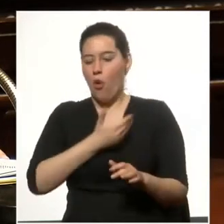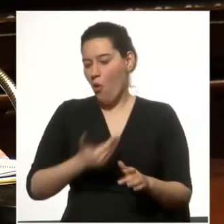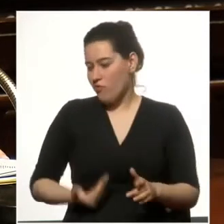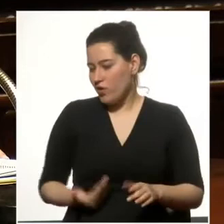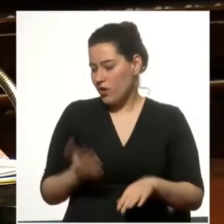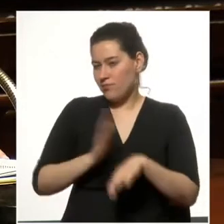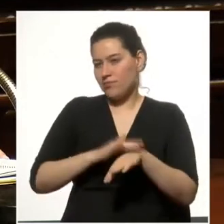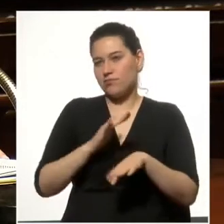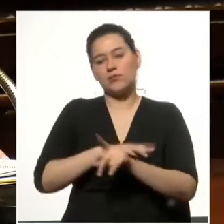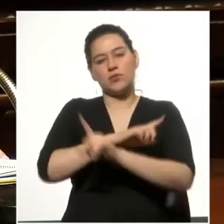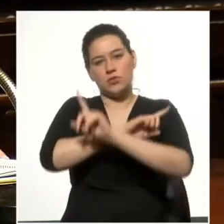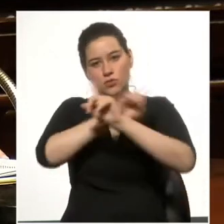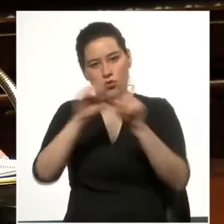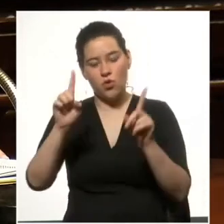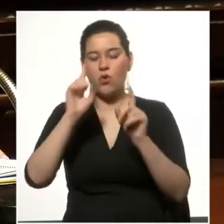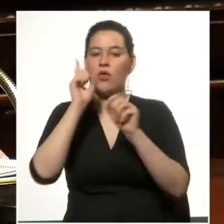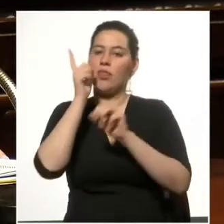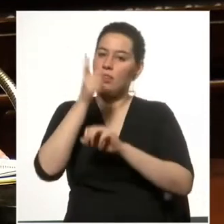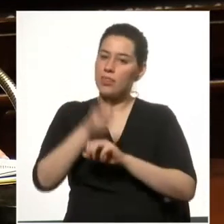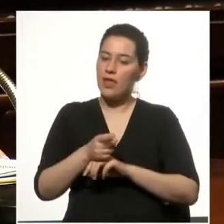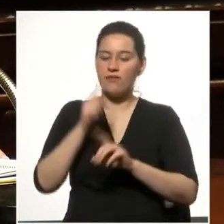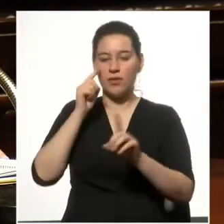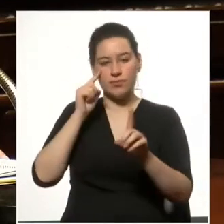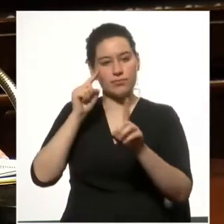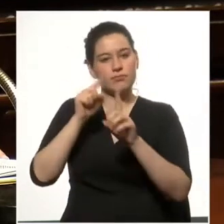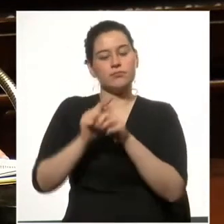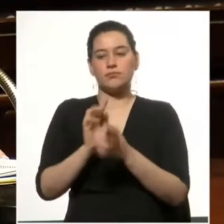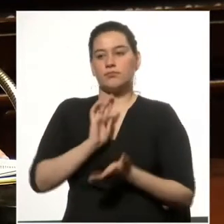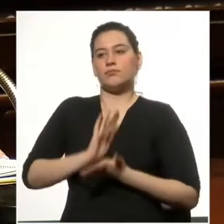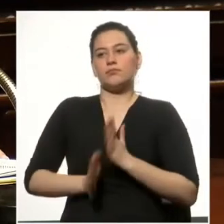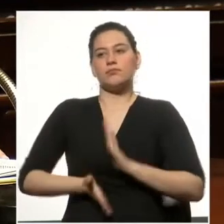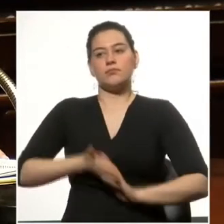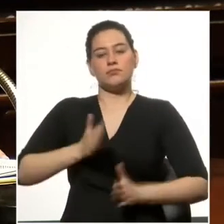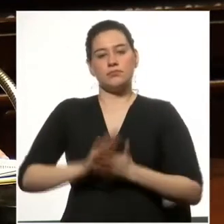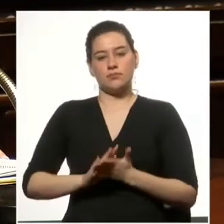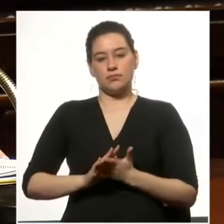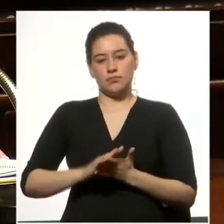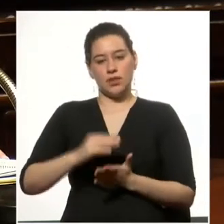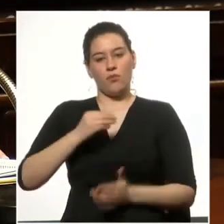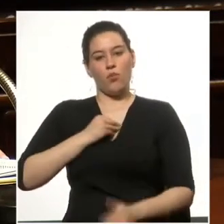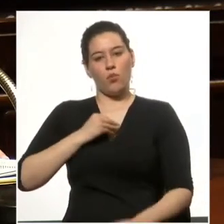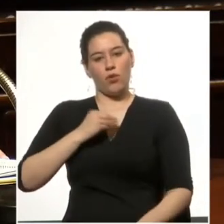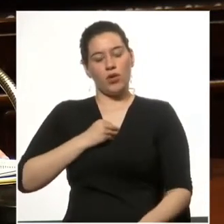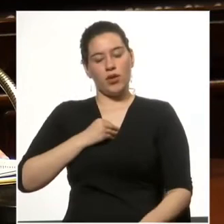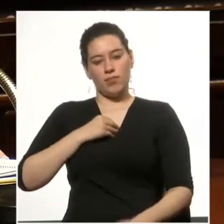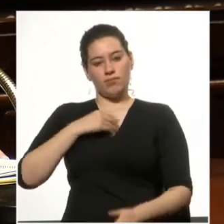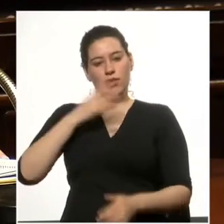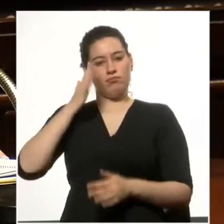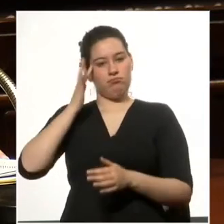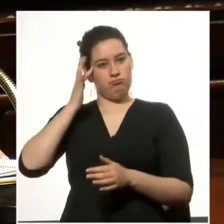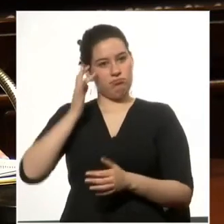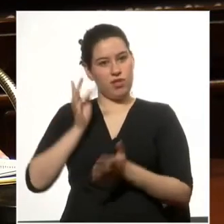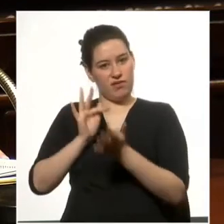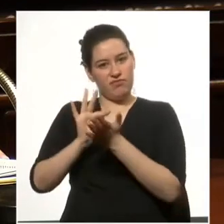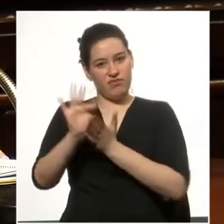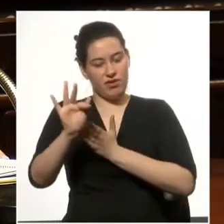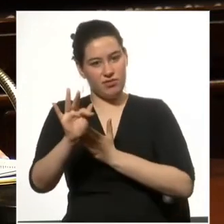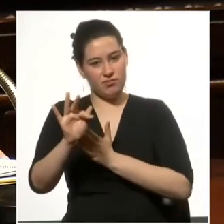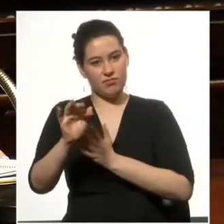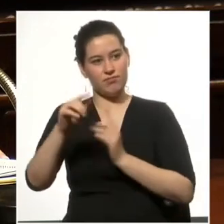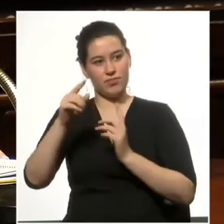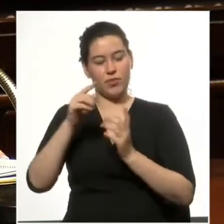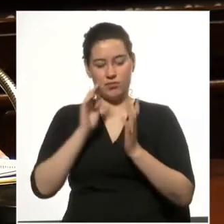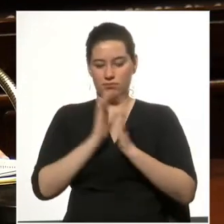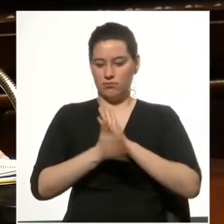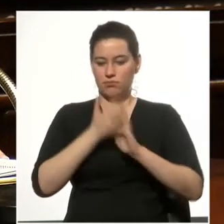turno. Deben actuar con objetividad, lealtad y buena fe, dijo. Objetividad, es decir,